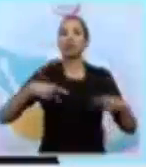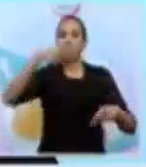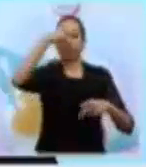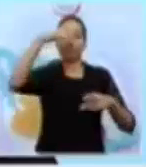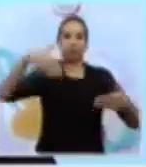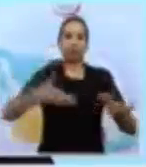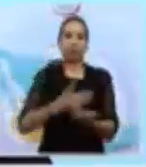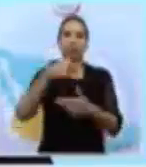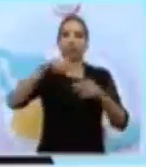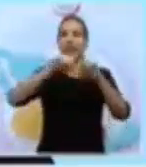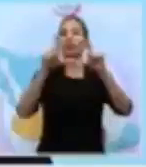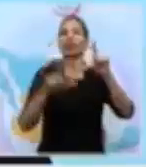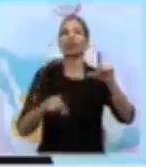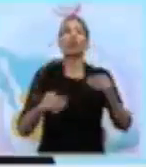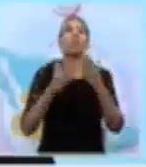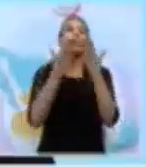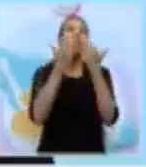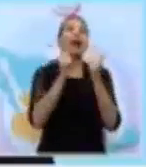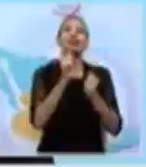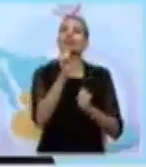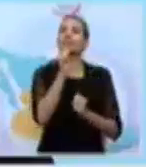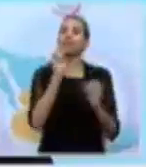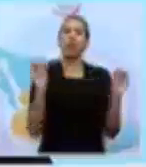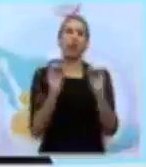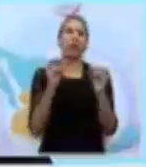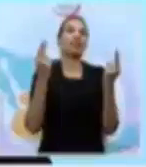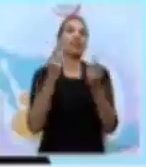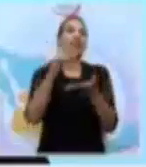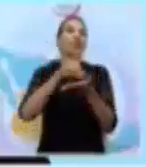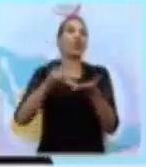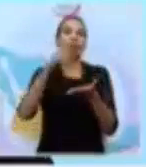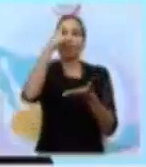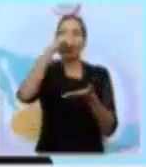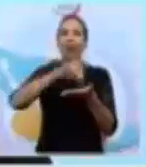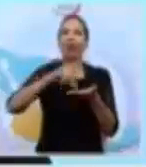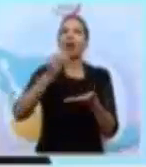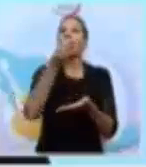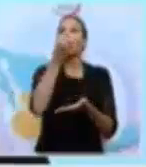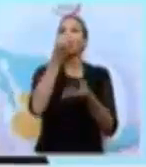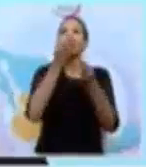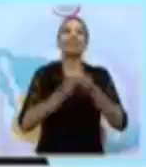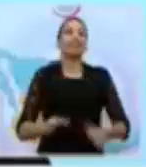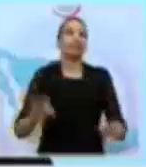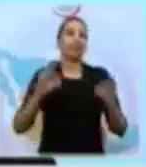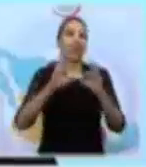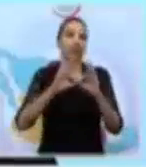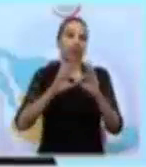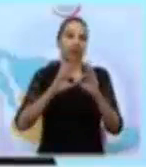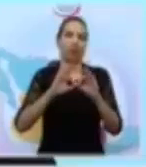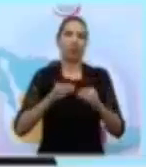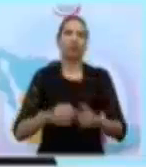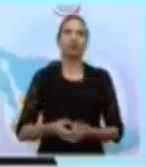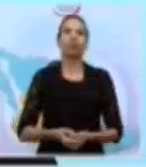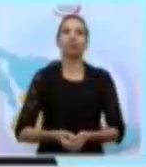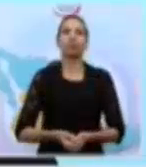y mexicanas ni siquiera obtiene lo necesario para comprar la canasta alimenticia indispensable.